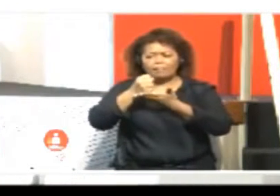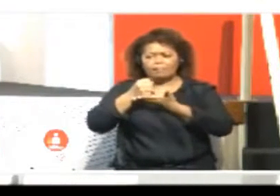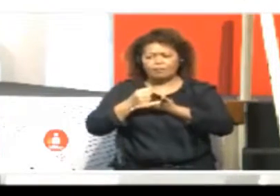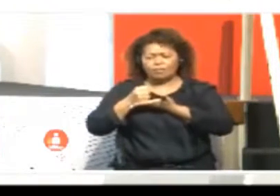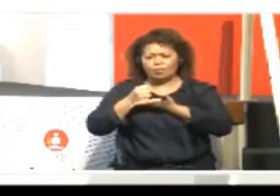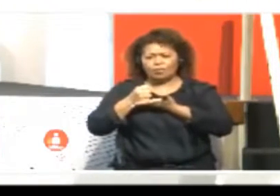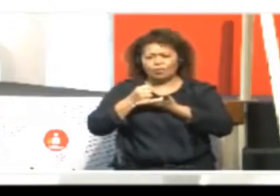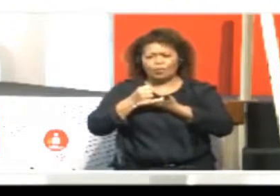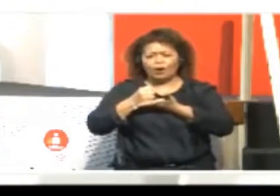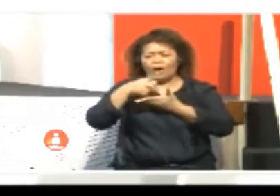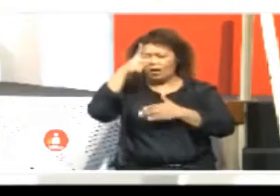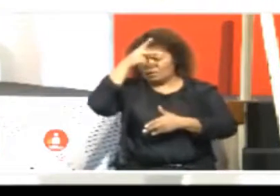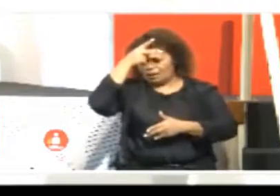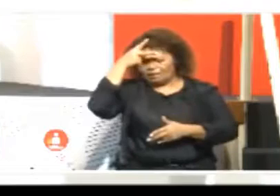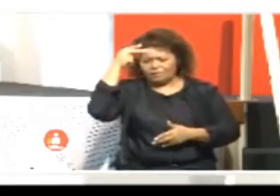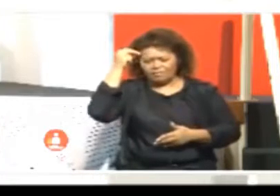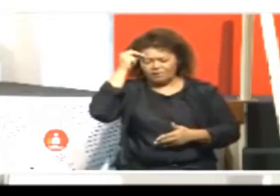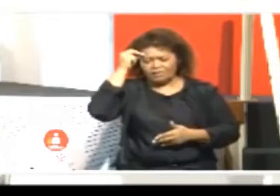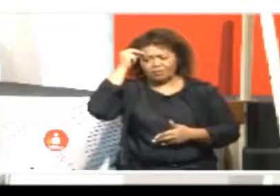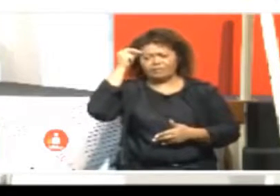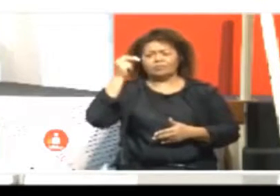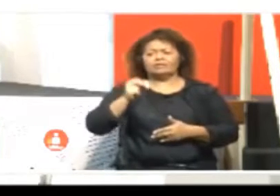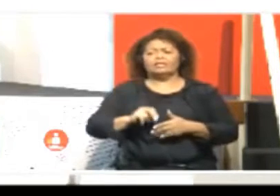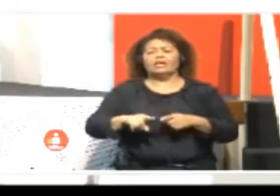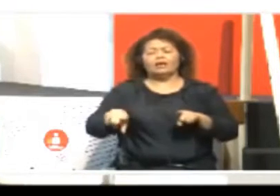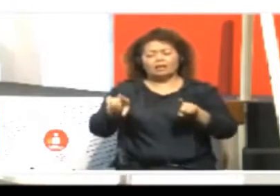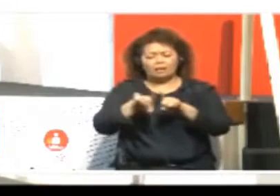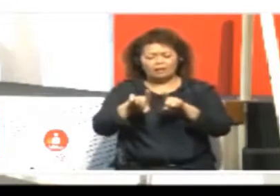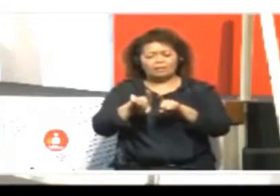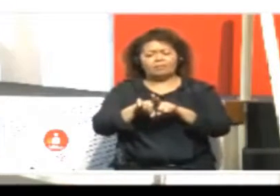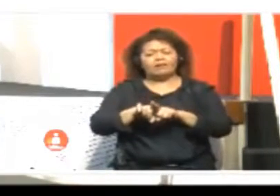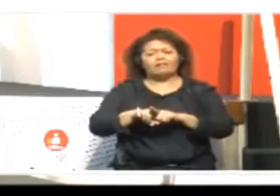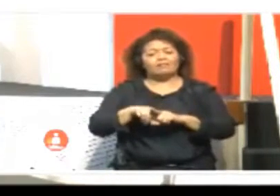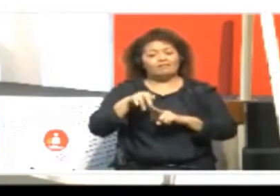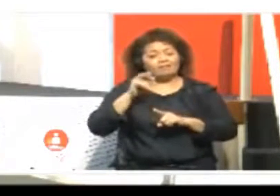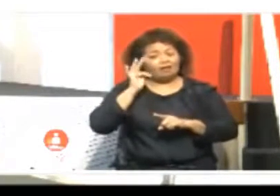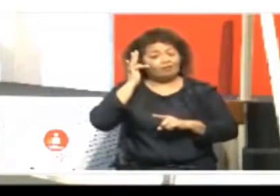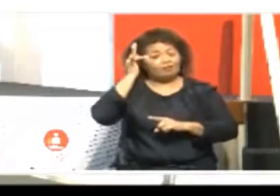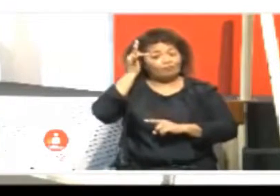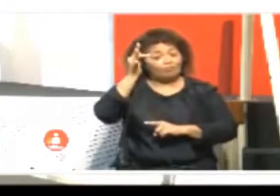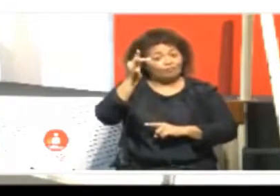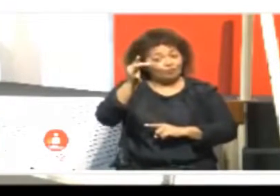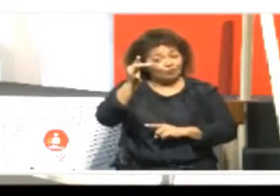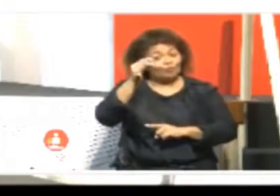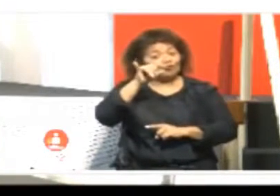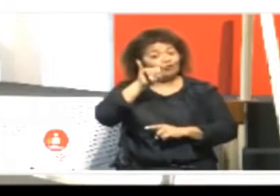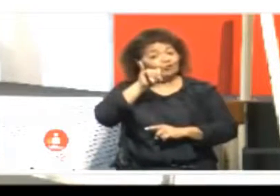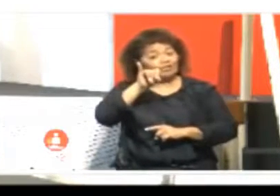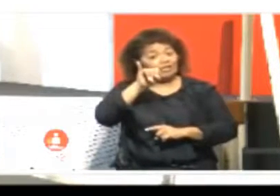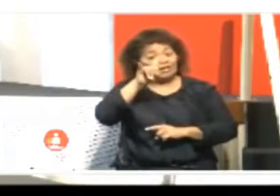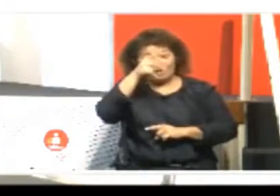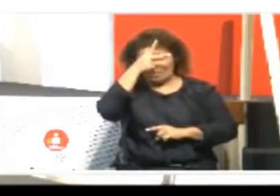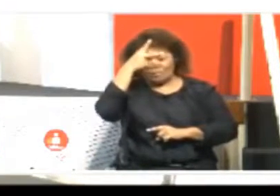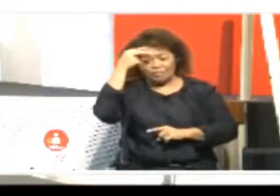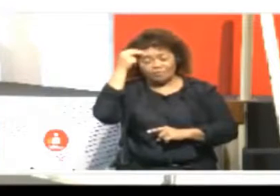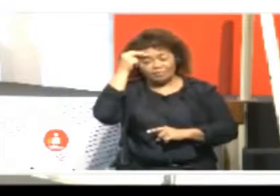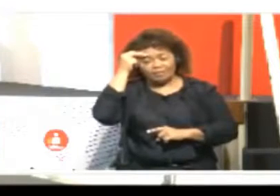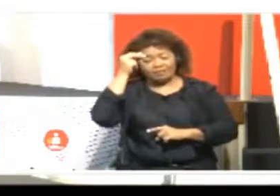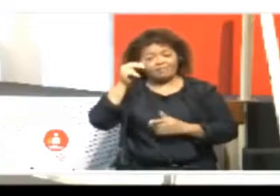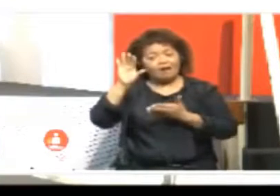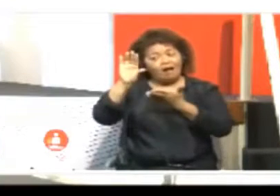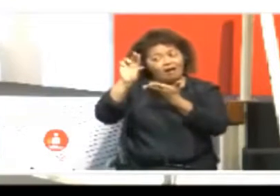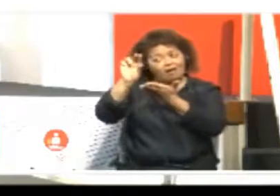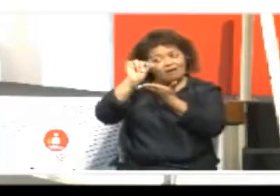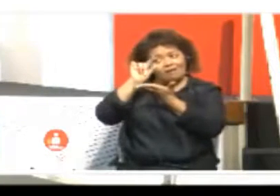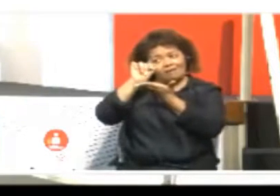alcalde delega o no. ¿Por qué? El alcalde tiende a delegar cuando todos los veedores están en contra de él, porque dicen: los veedores